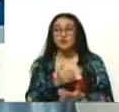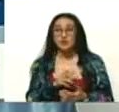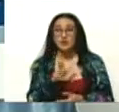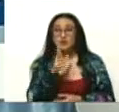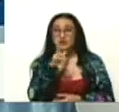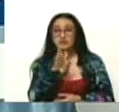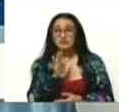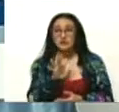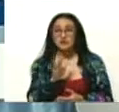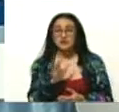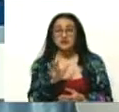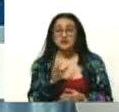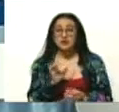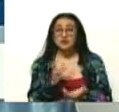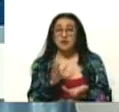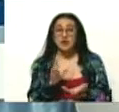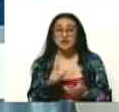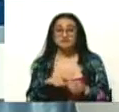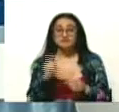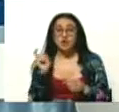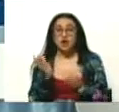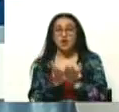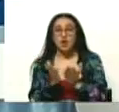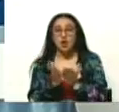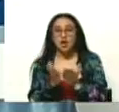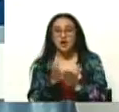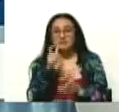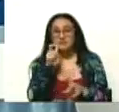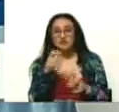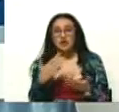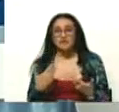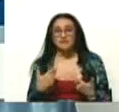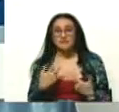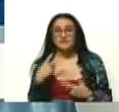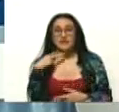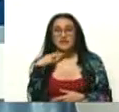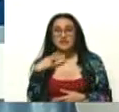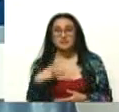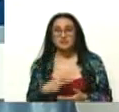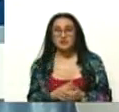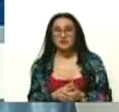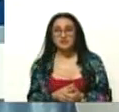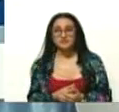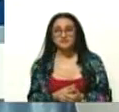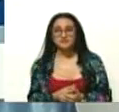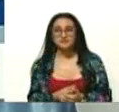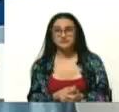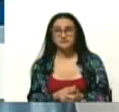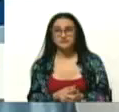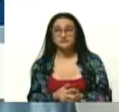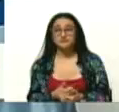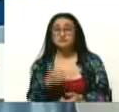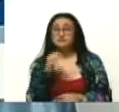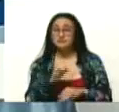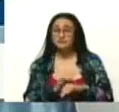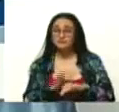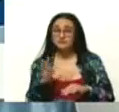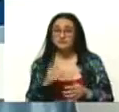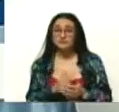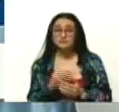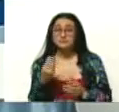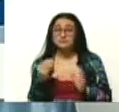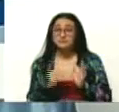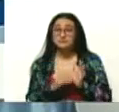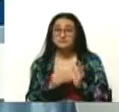la deserción escolar de quien ha sido víctima de ello, o lo más grave, muchas veces